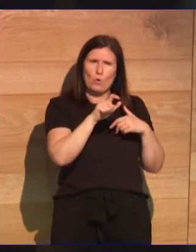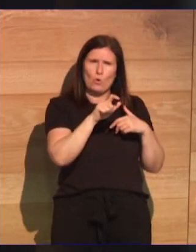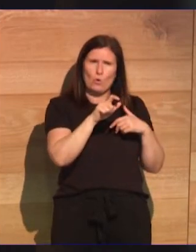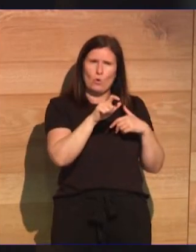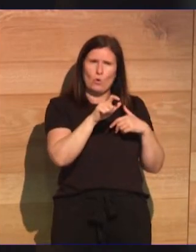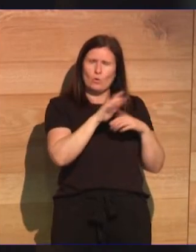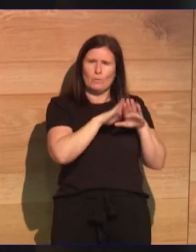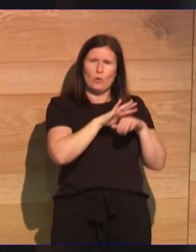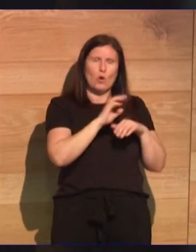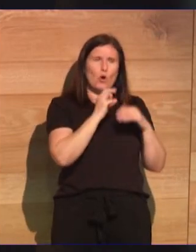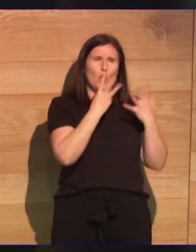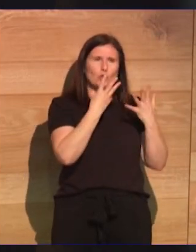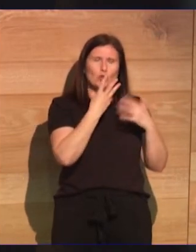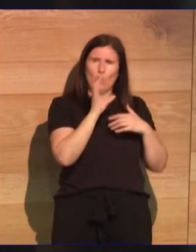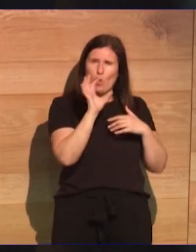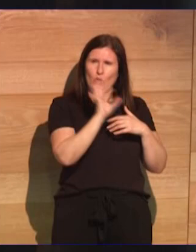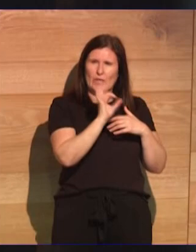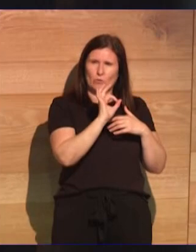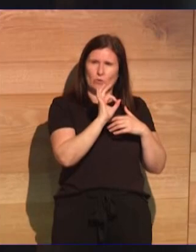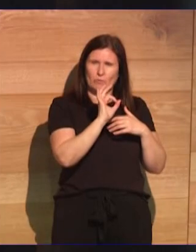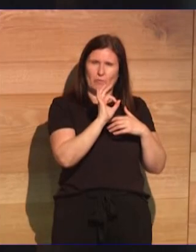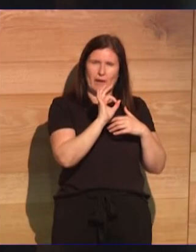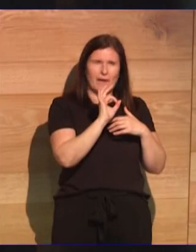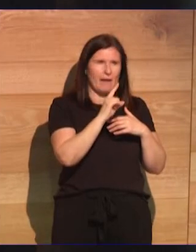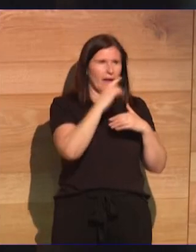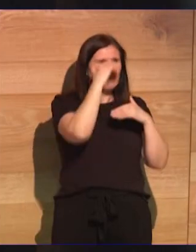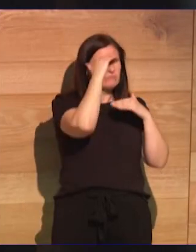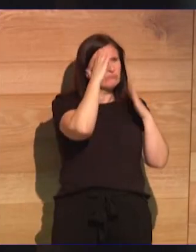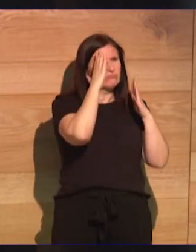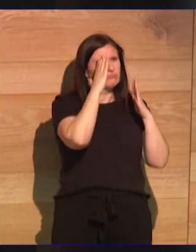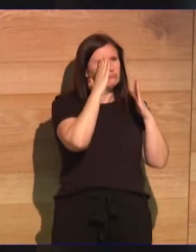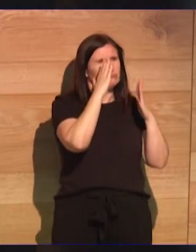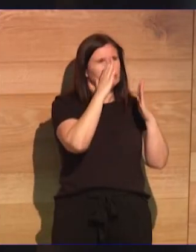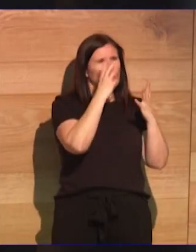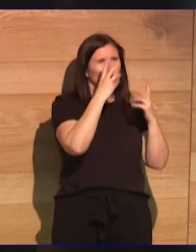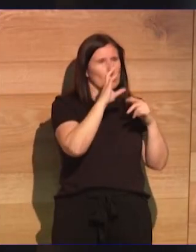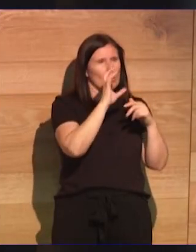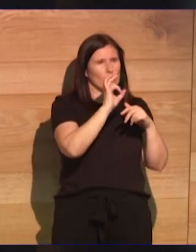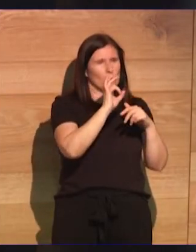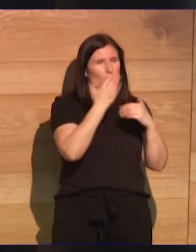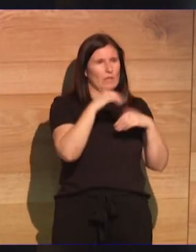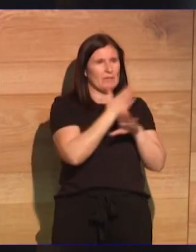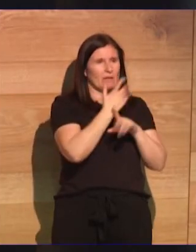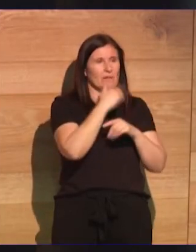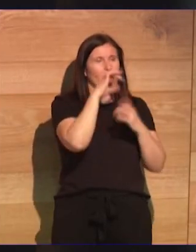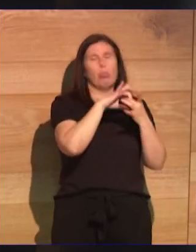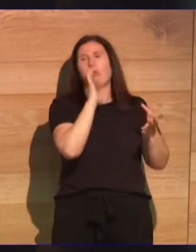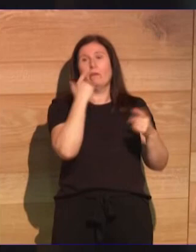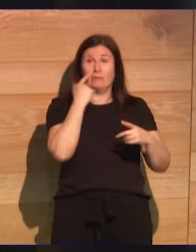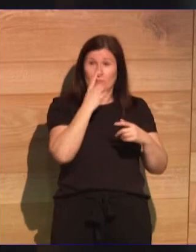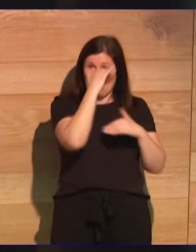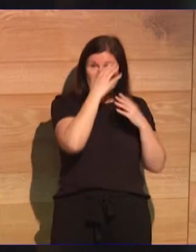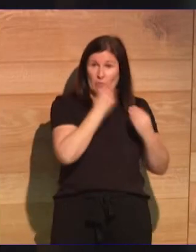Los segundos que tenemos para realmente conectar con algo, y las nuevas generaciones son incluso inferiores, ¿no? Ya dicen algunos que hasta un